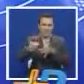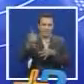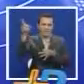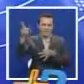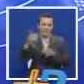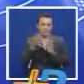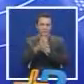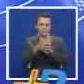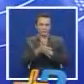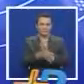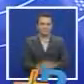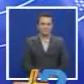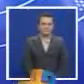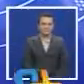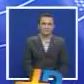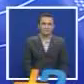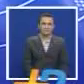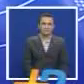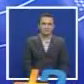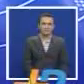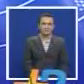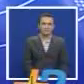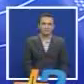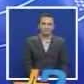partido ante Holanda. Jaime, adelante.